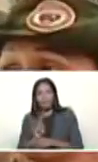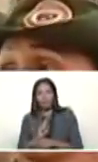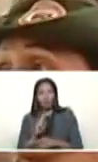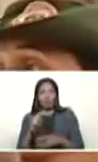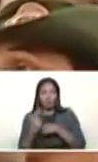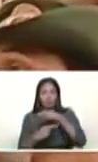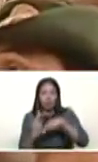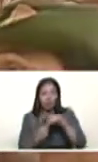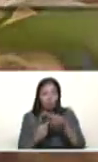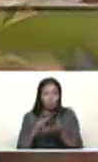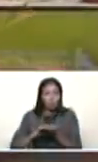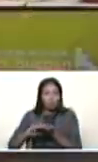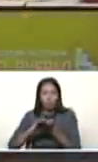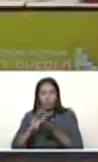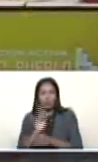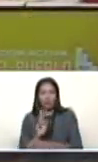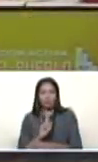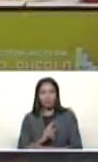revolución.